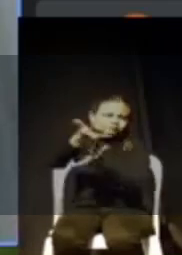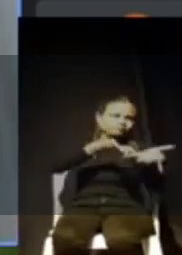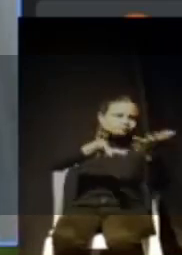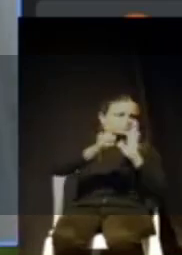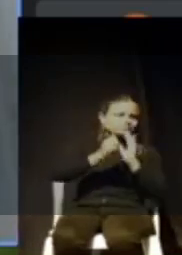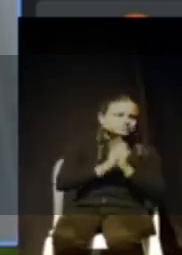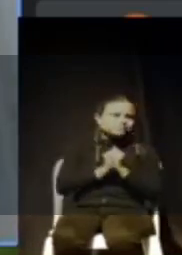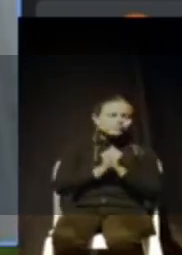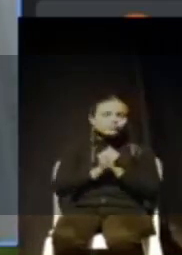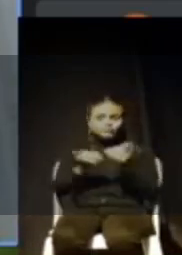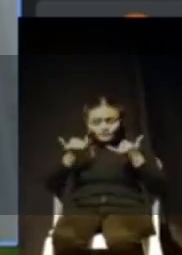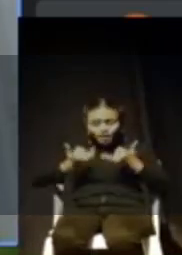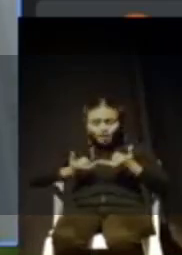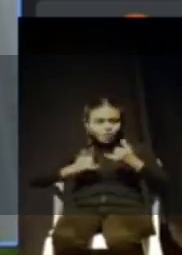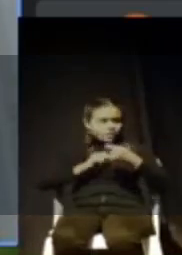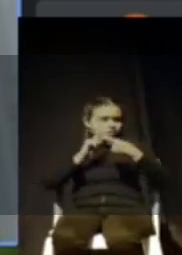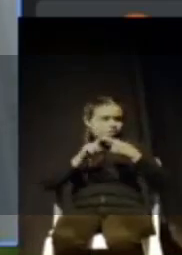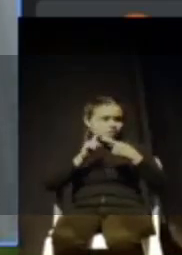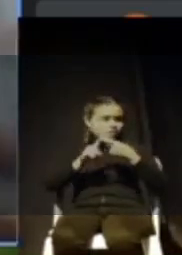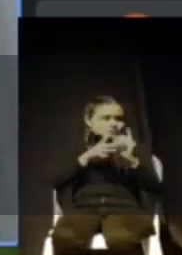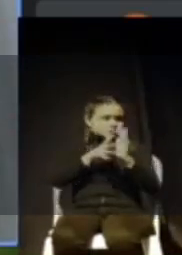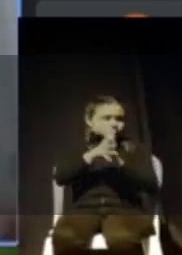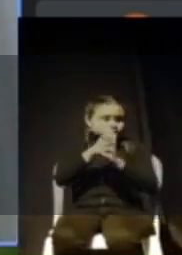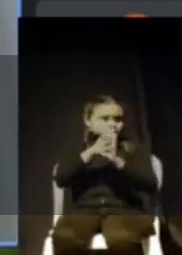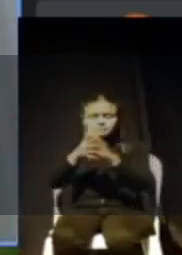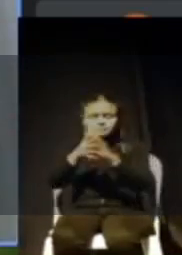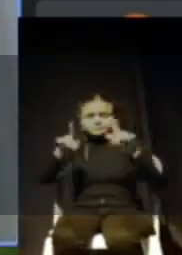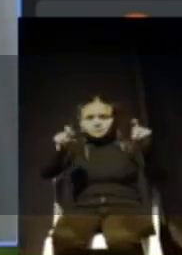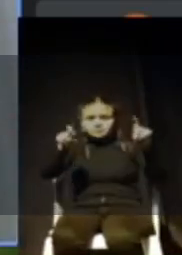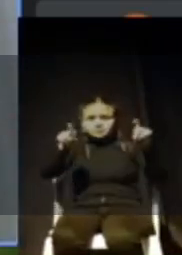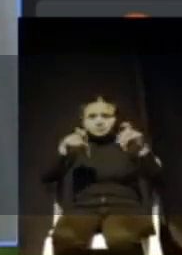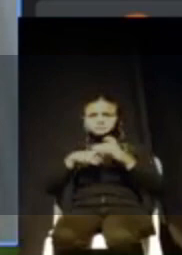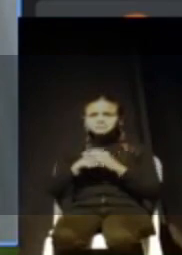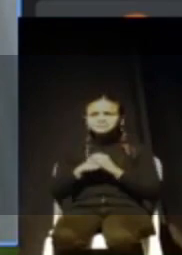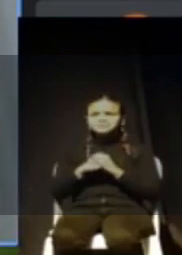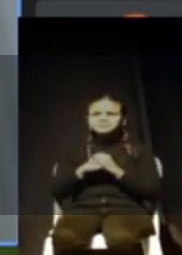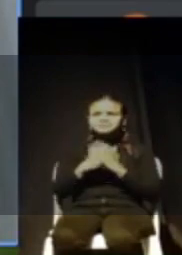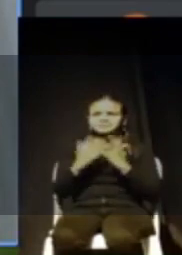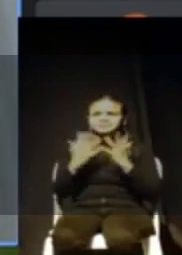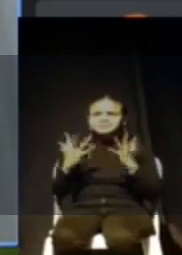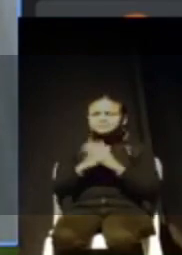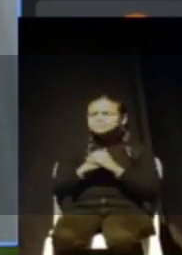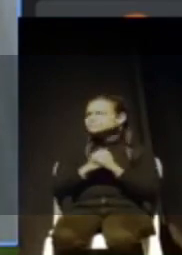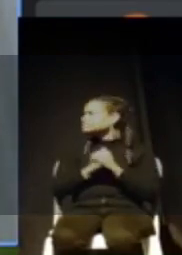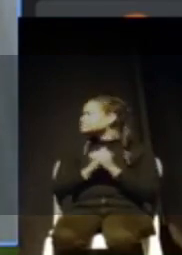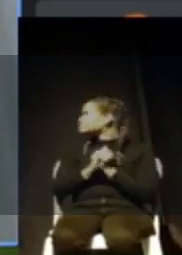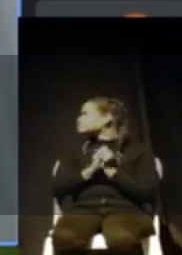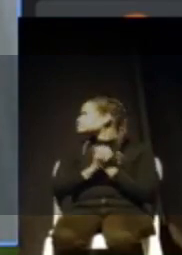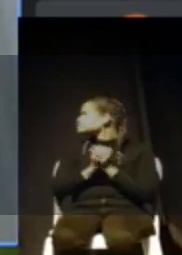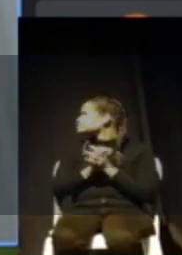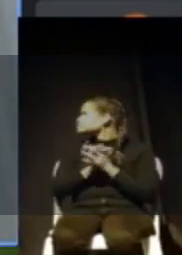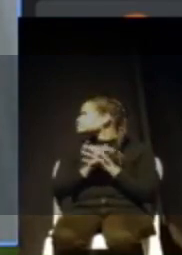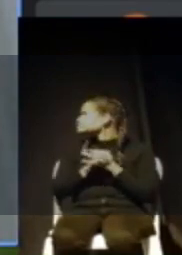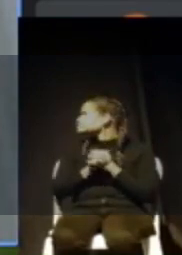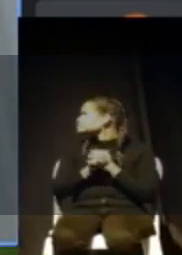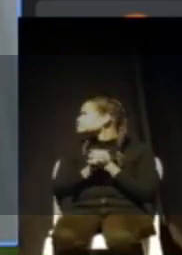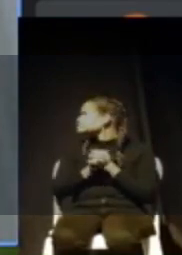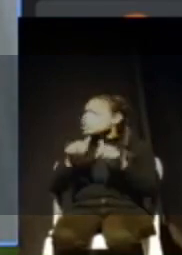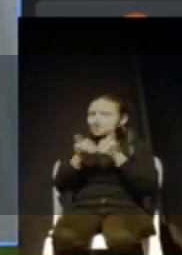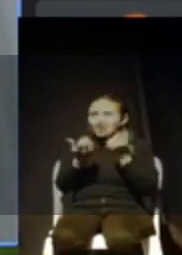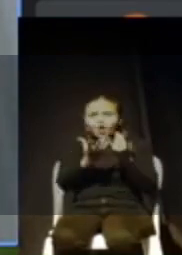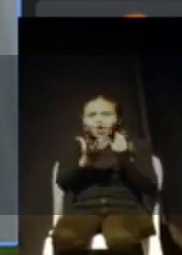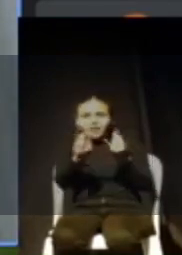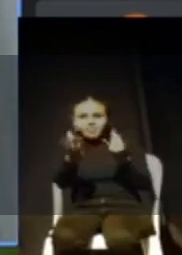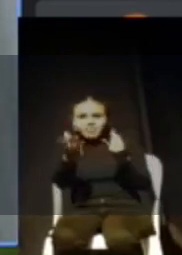En este primer momento estaré hablando, ¿cierto?, de esas potencias de la educación y la Cátedra de